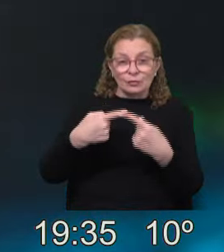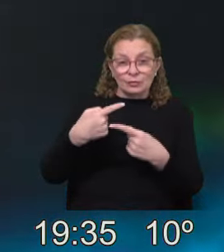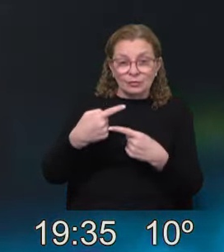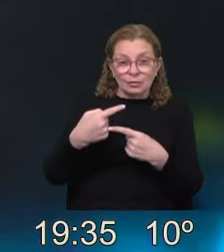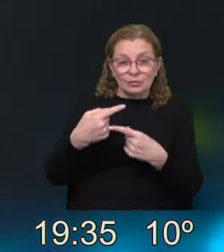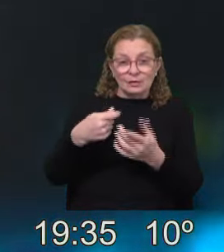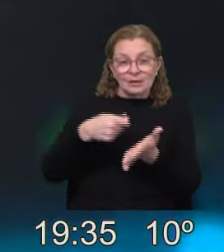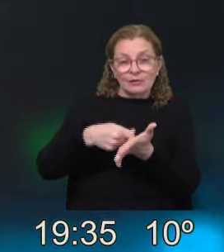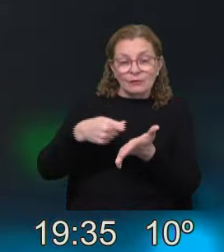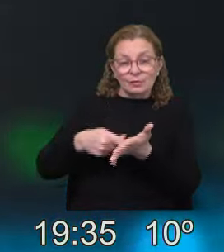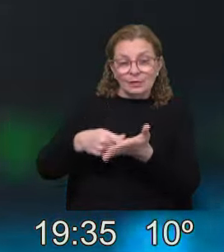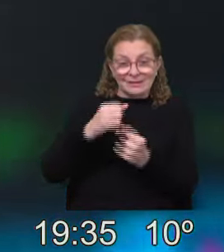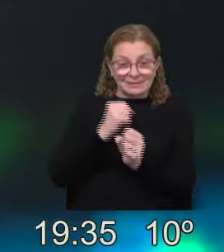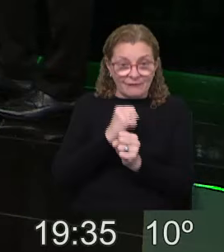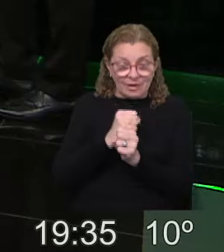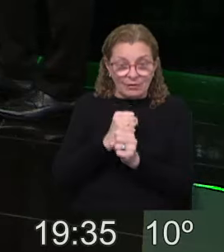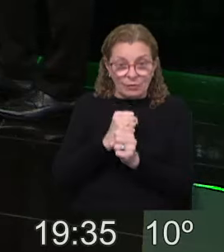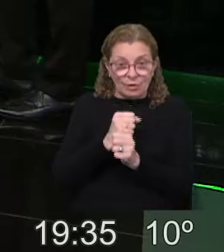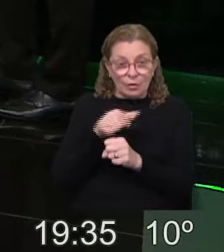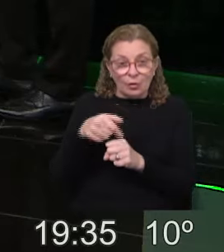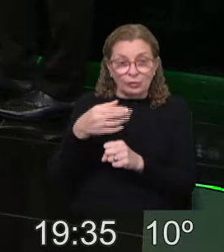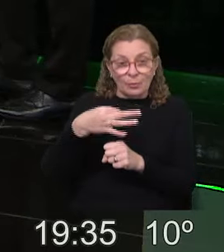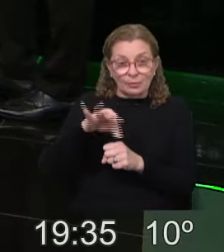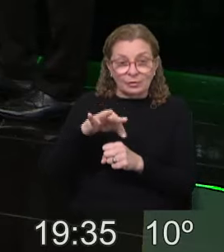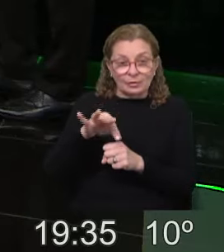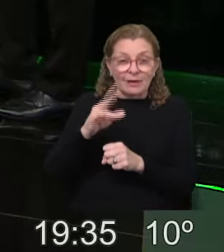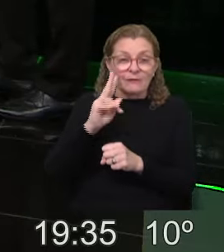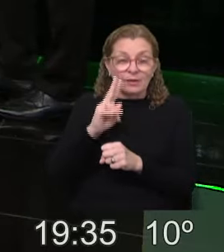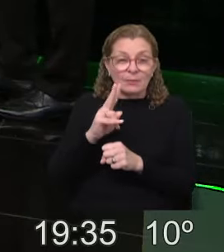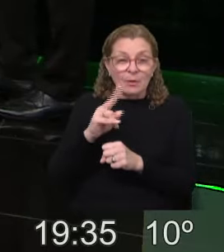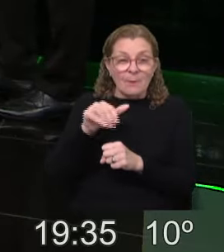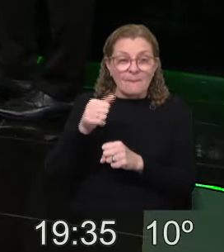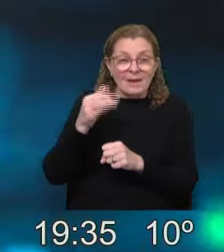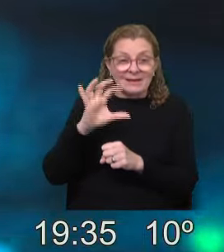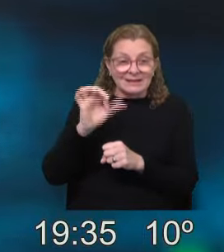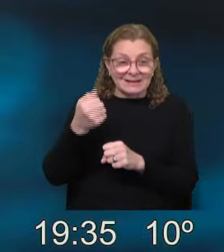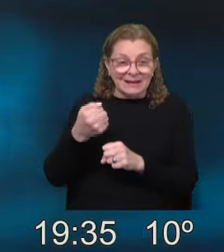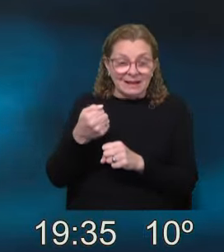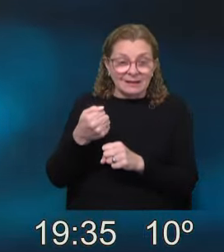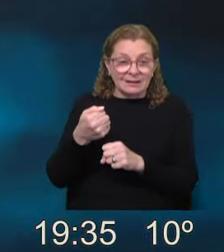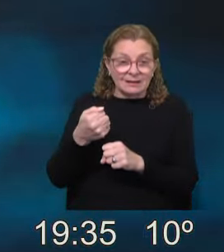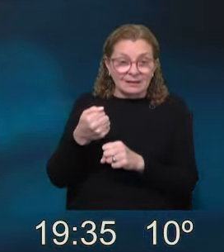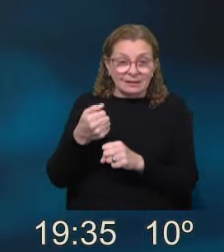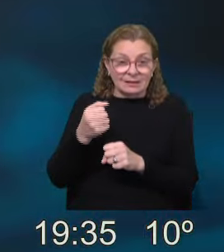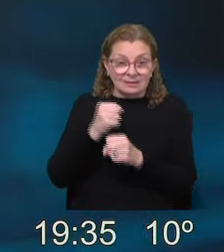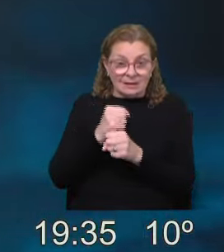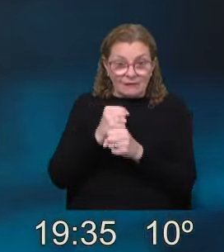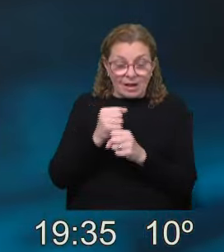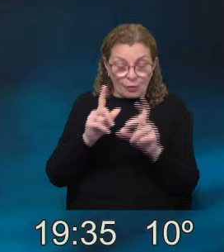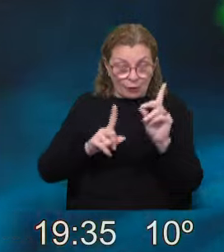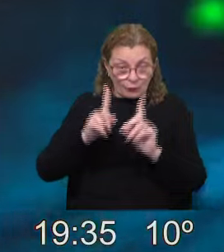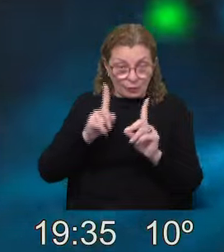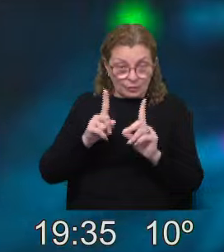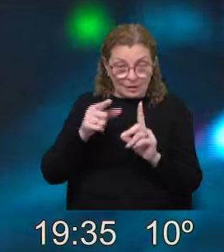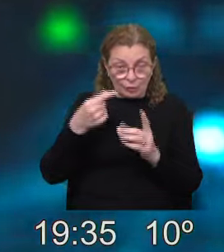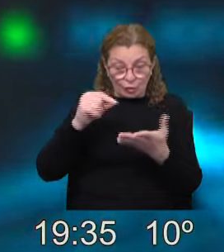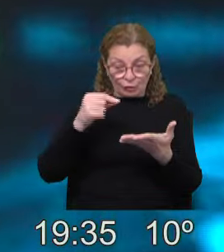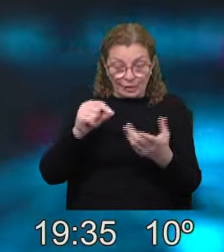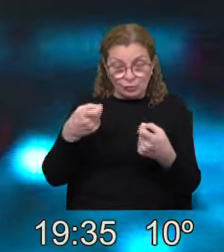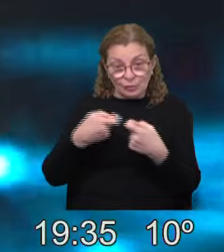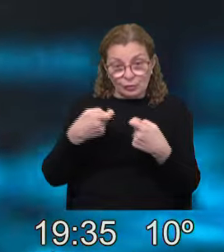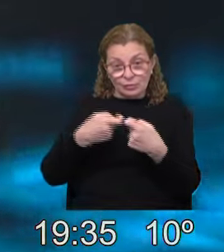remuneraciones laborales en otras oportunidades nosotros en general nos metemos con la masa salarial pero Aprovechando que es un trabajo académico y que los datos asociados